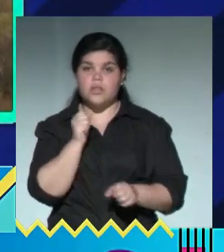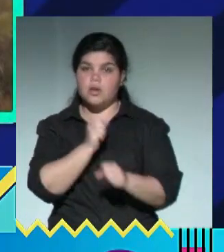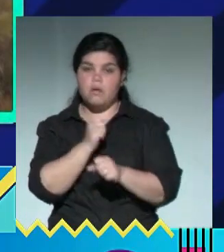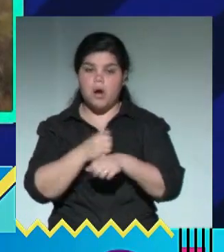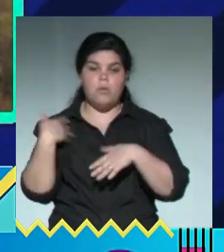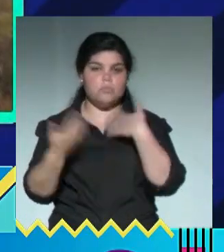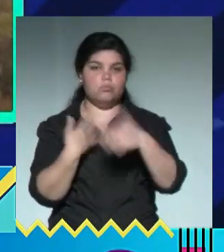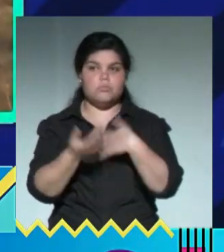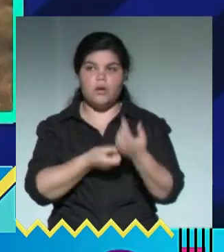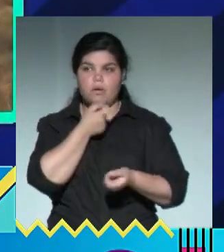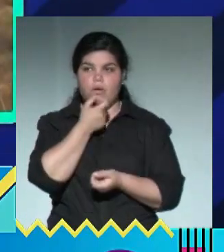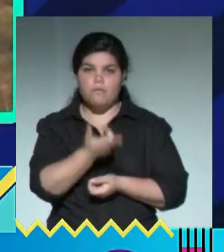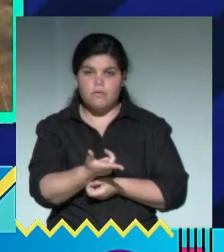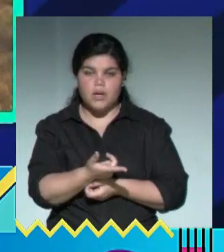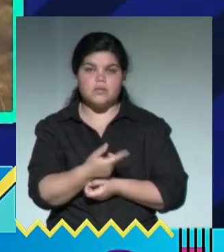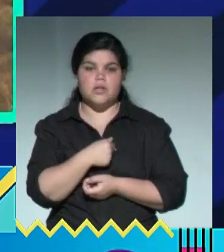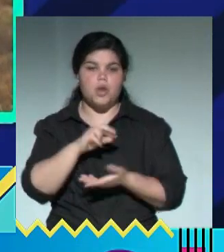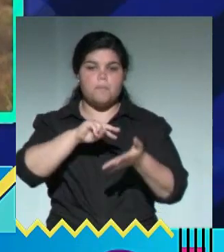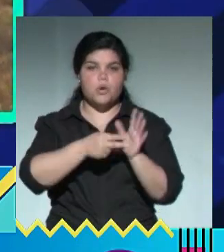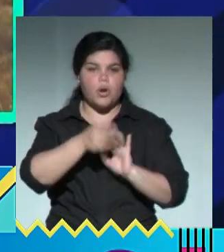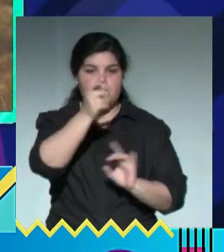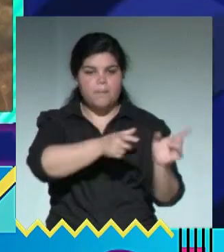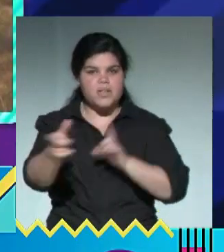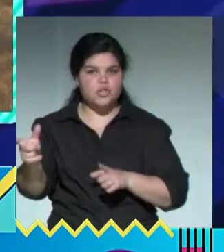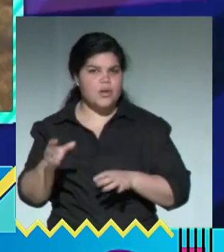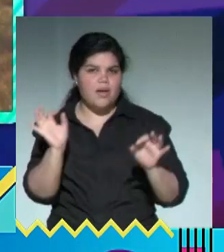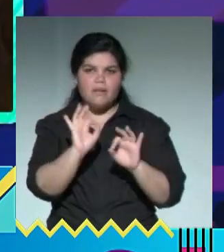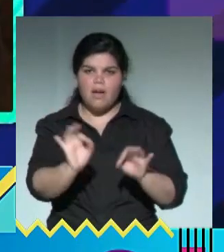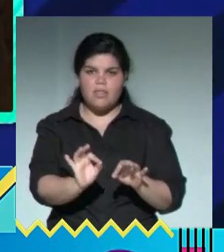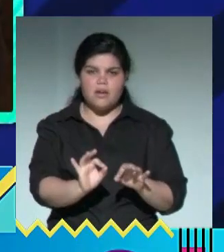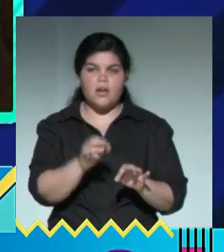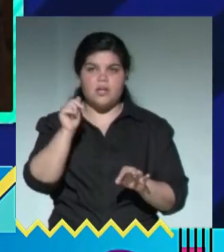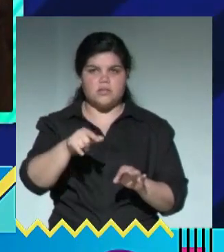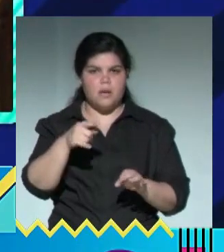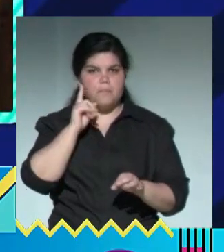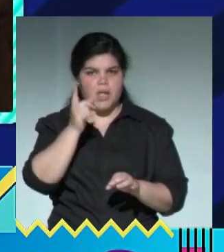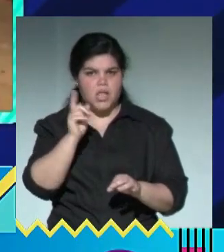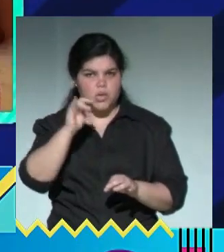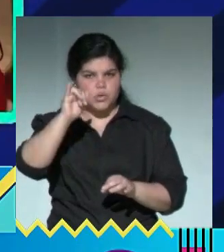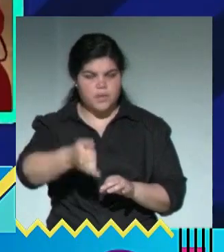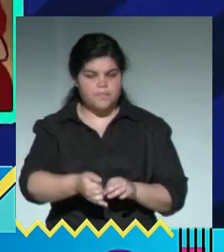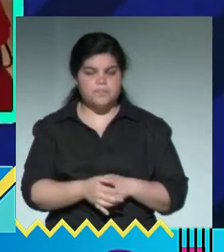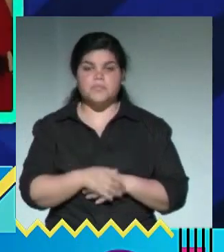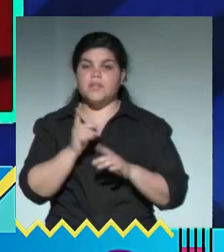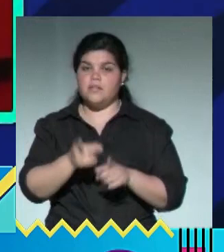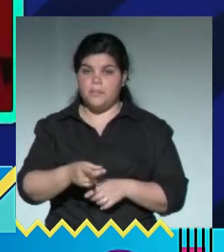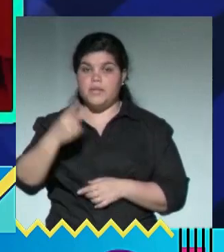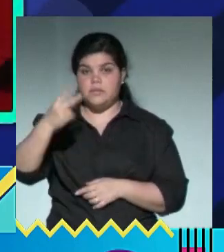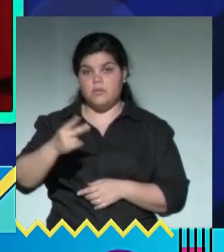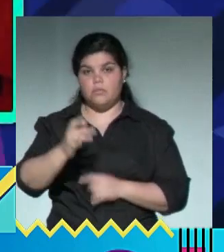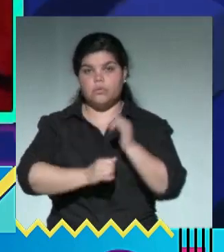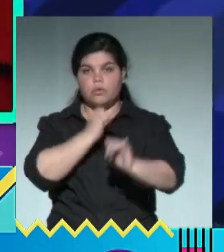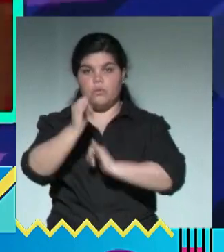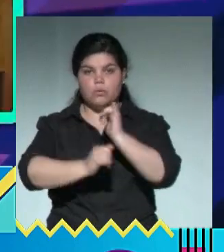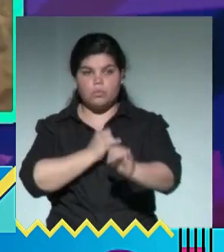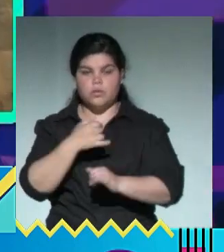sin tener dificultades con el personal que estuvo en esa tarea, que es una tarea muy riesgosa. Lo segundo que yo creo que nosotros, o por lo menos la